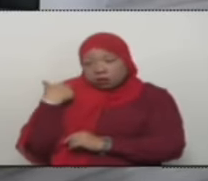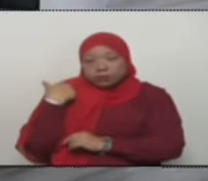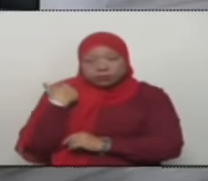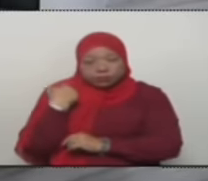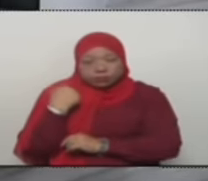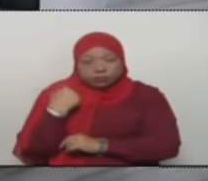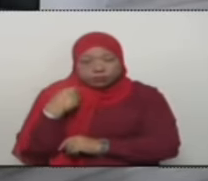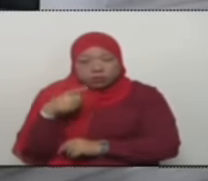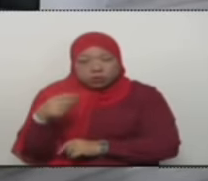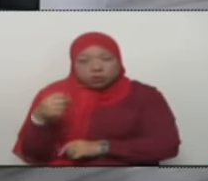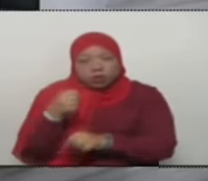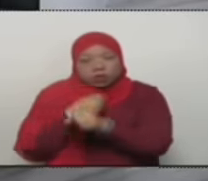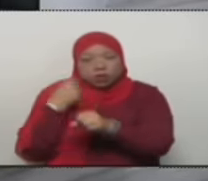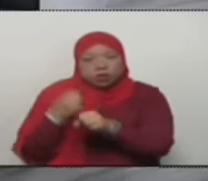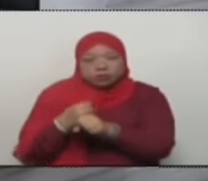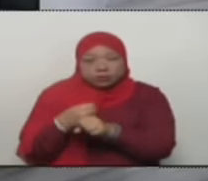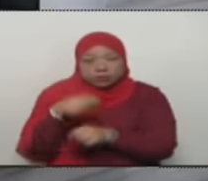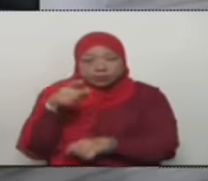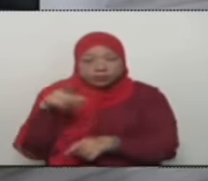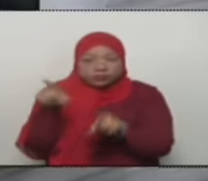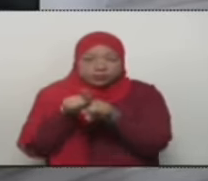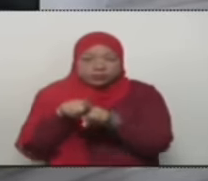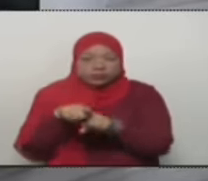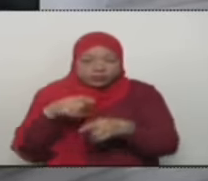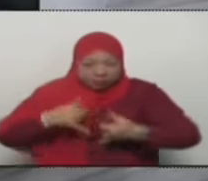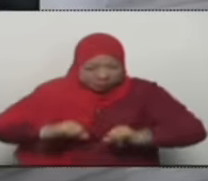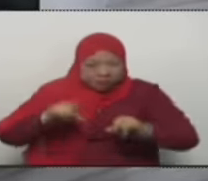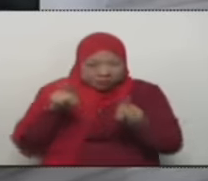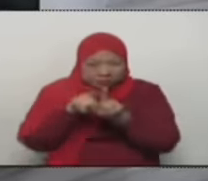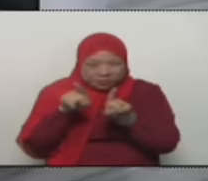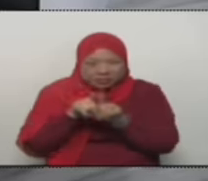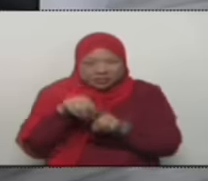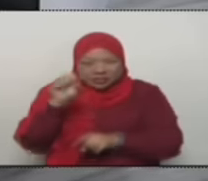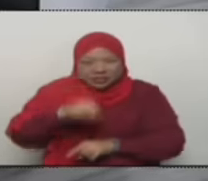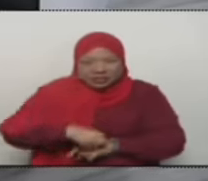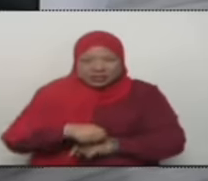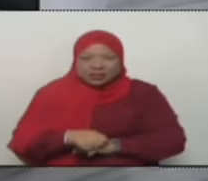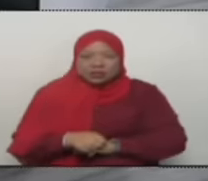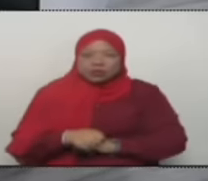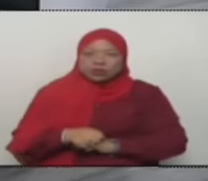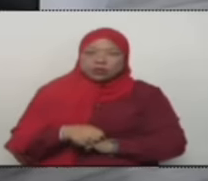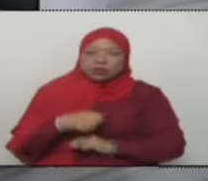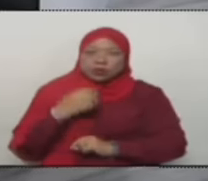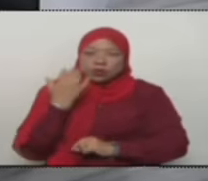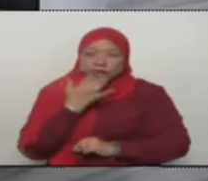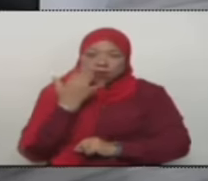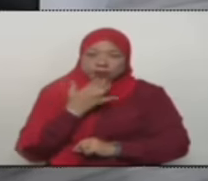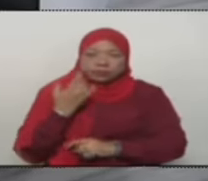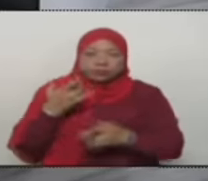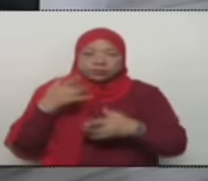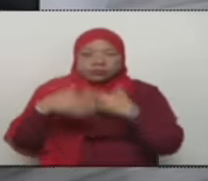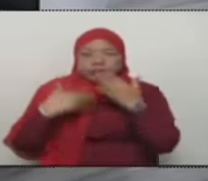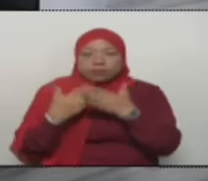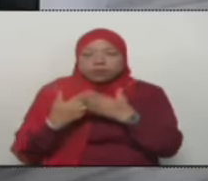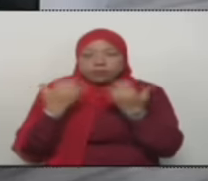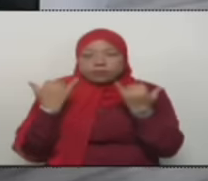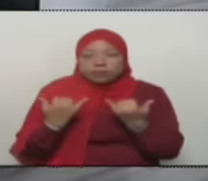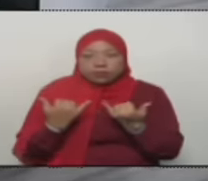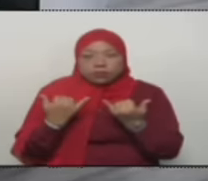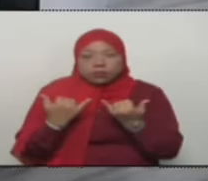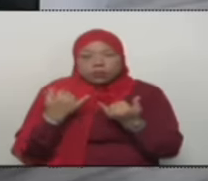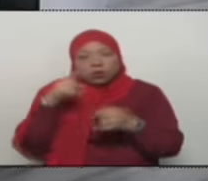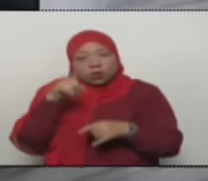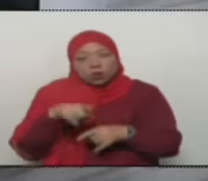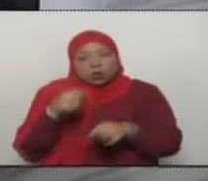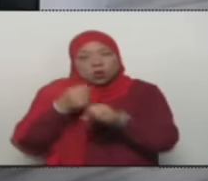desmentir. Me conoce a mí más que Daniela, seguramente. Pero además, que mi mamá y más que de así. ¿Por qué? Porque lo que usted dice es absolutamente así. Y además